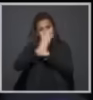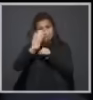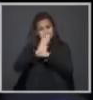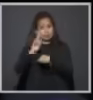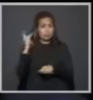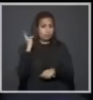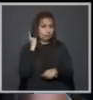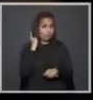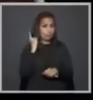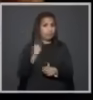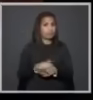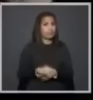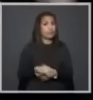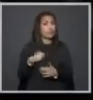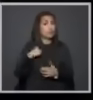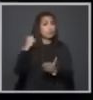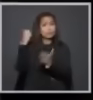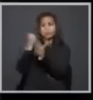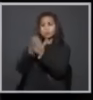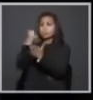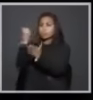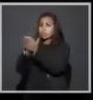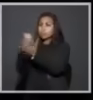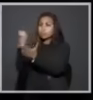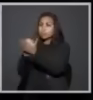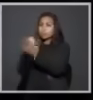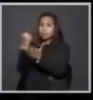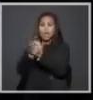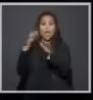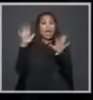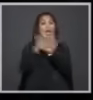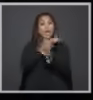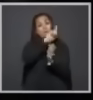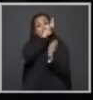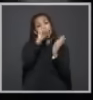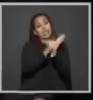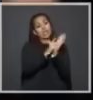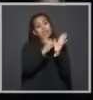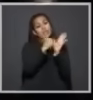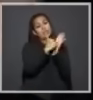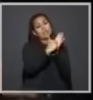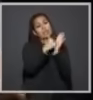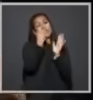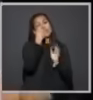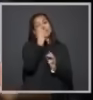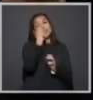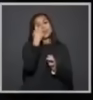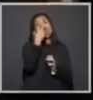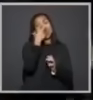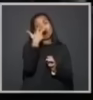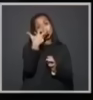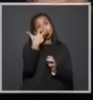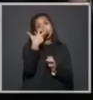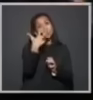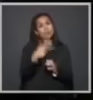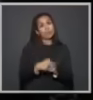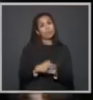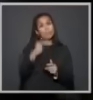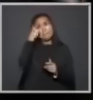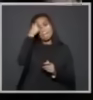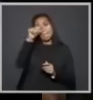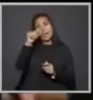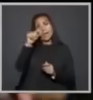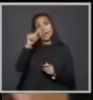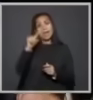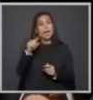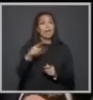modifique sobre todo el 108 constitucional, para que el presidente en funciones pueda ser juzgado